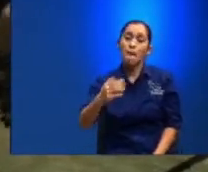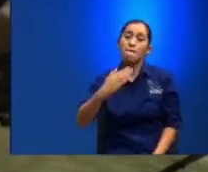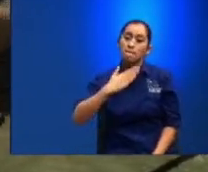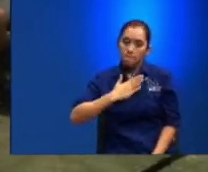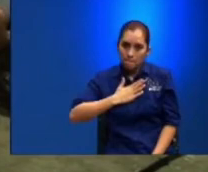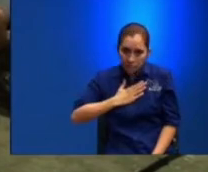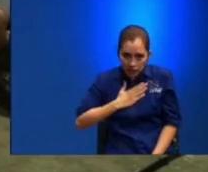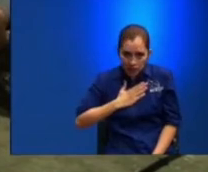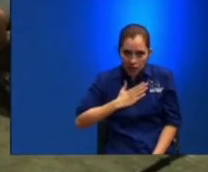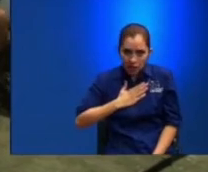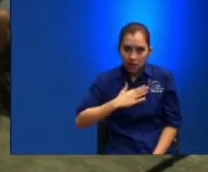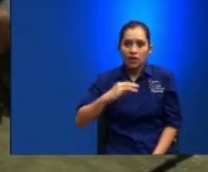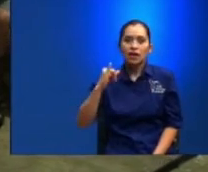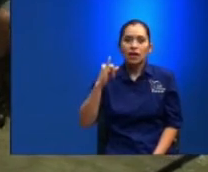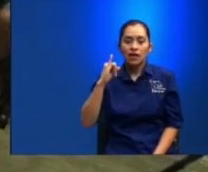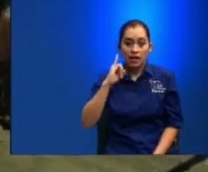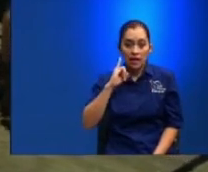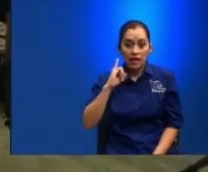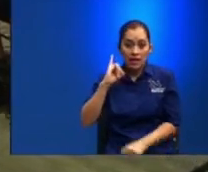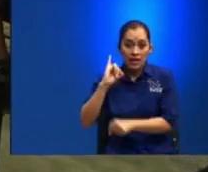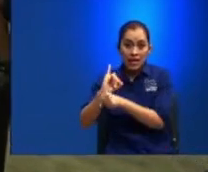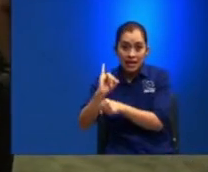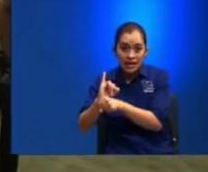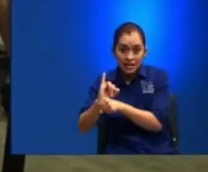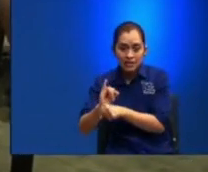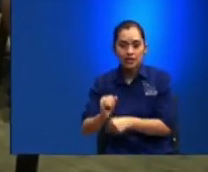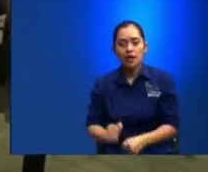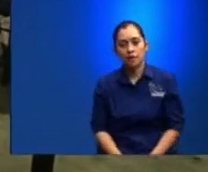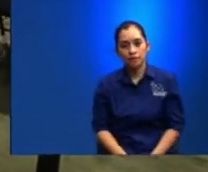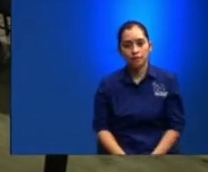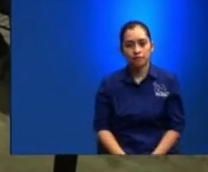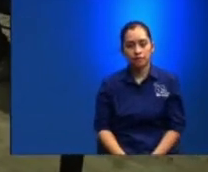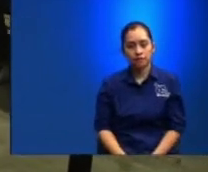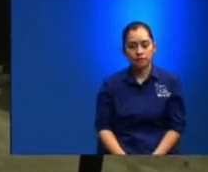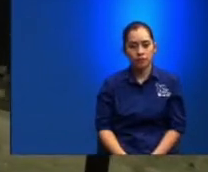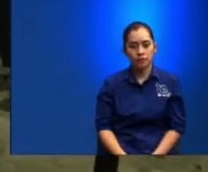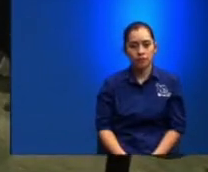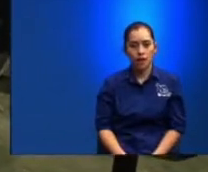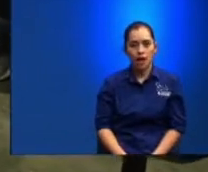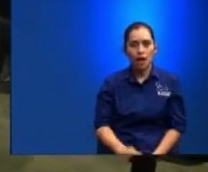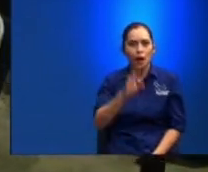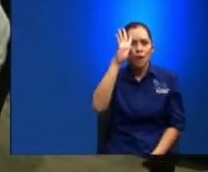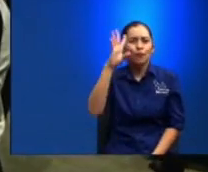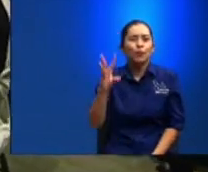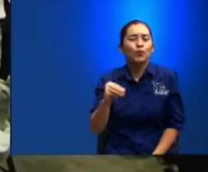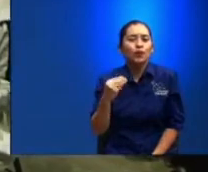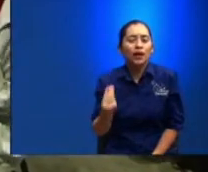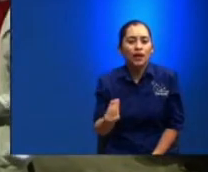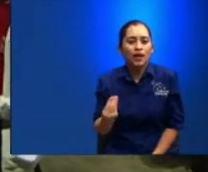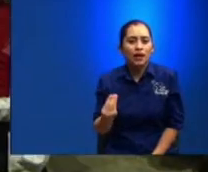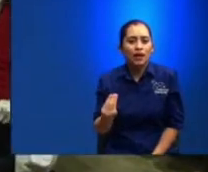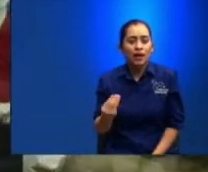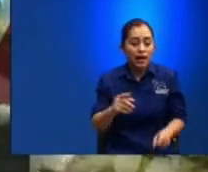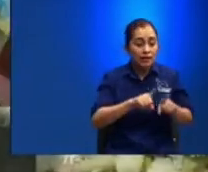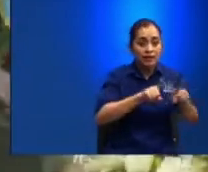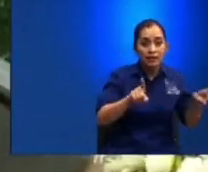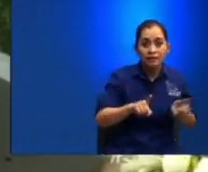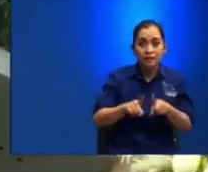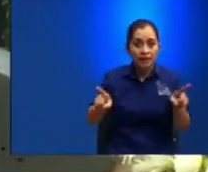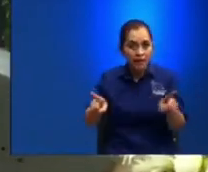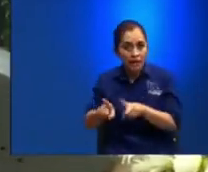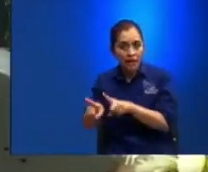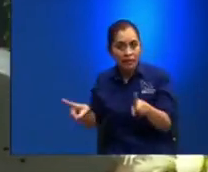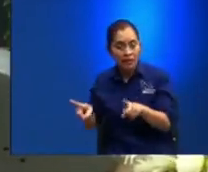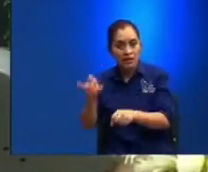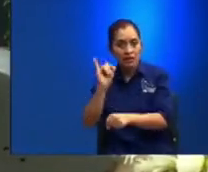hay muchas iglesias está la iglesia del desierto que está descrita en el libro de los hechos capítulo 7 está